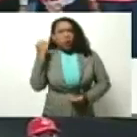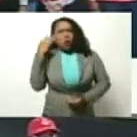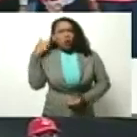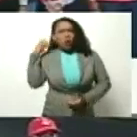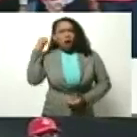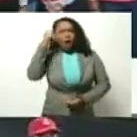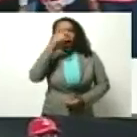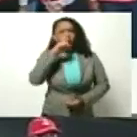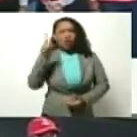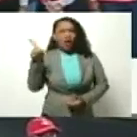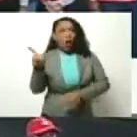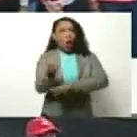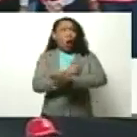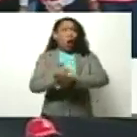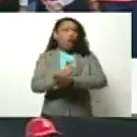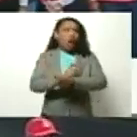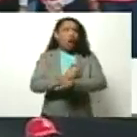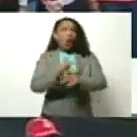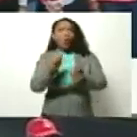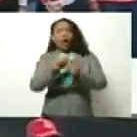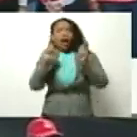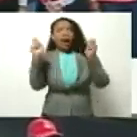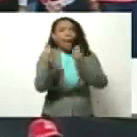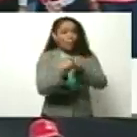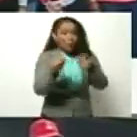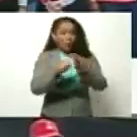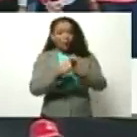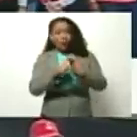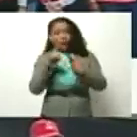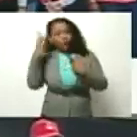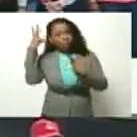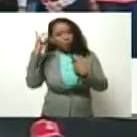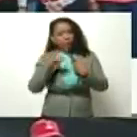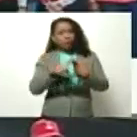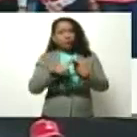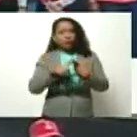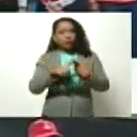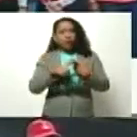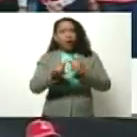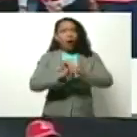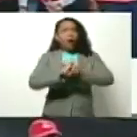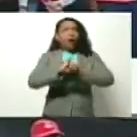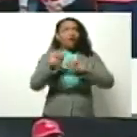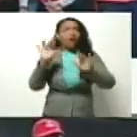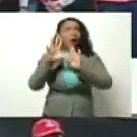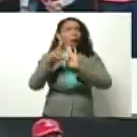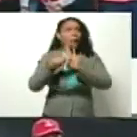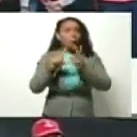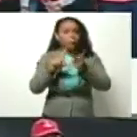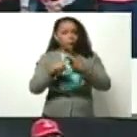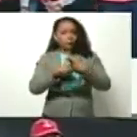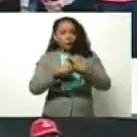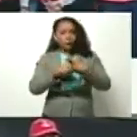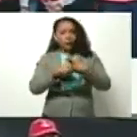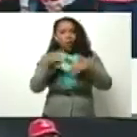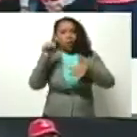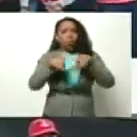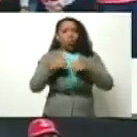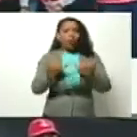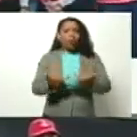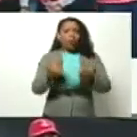aquel cuento de que gobierno de transición cese la usurpación y elecciones